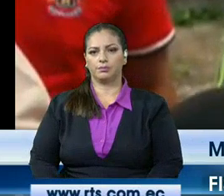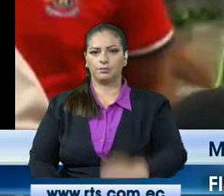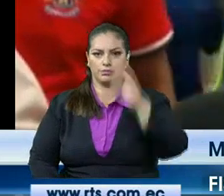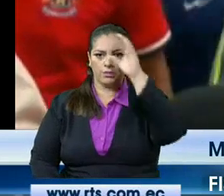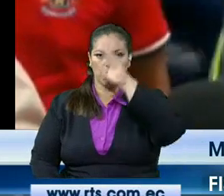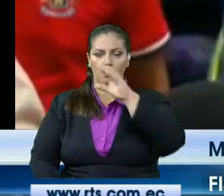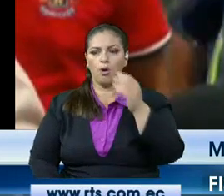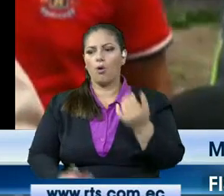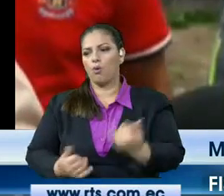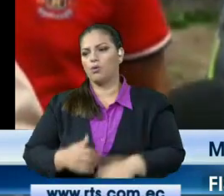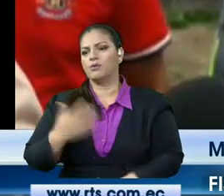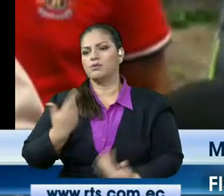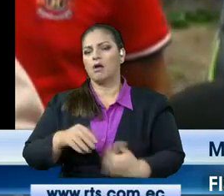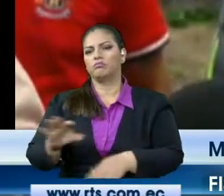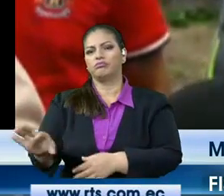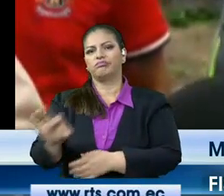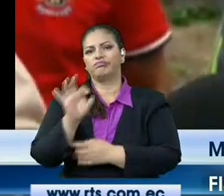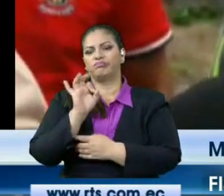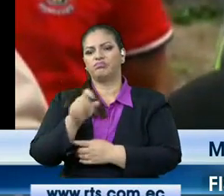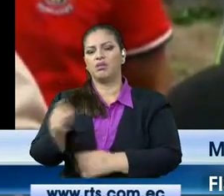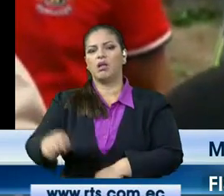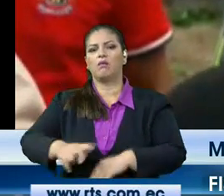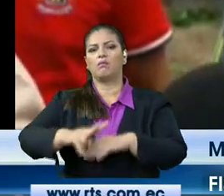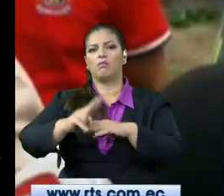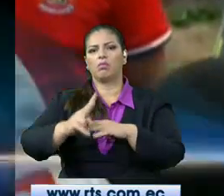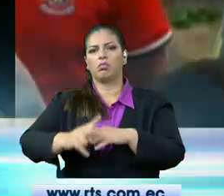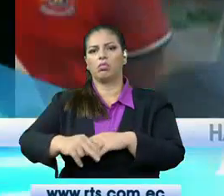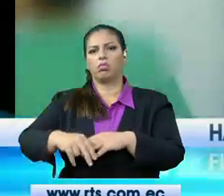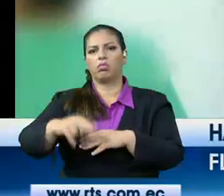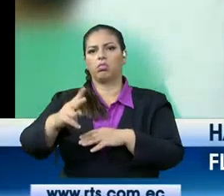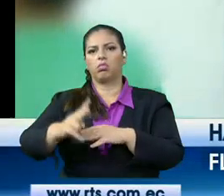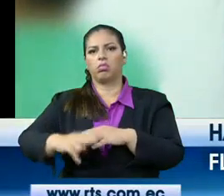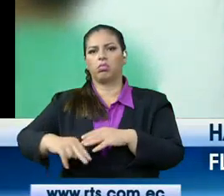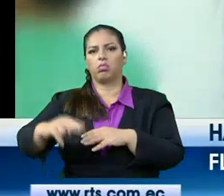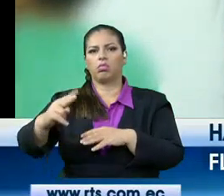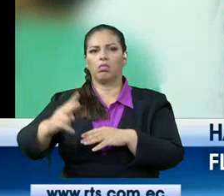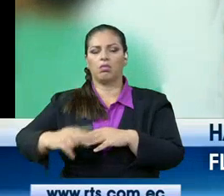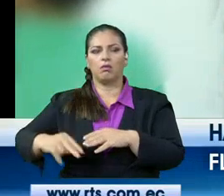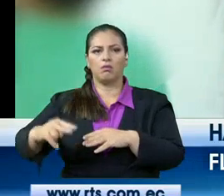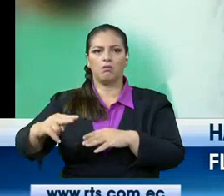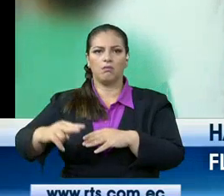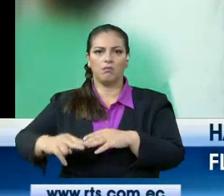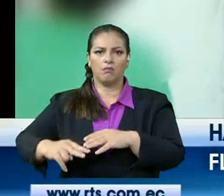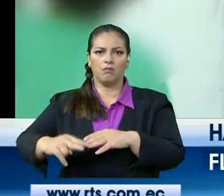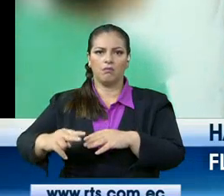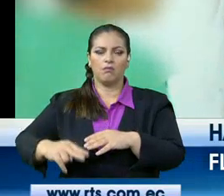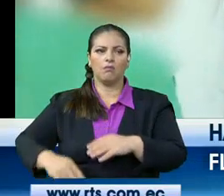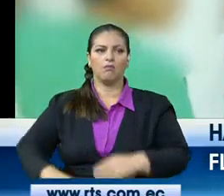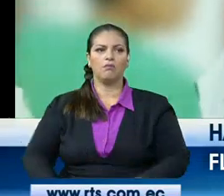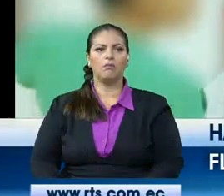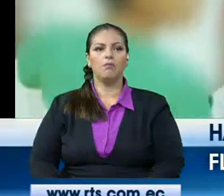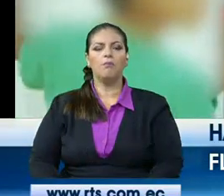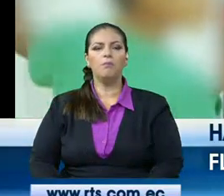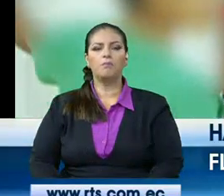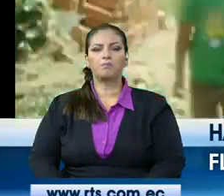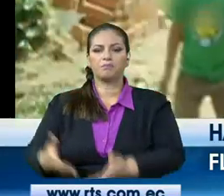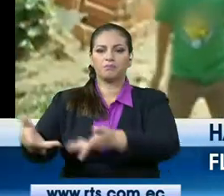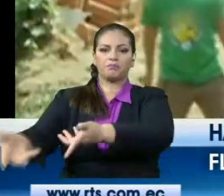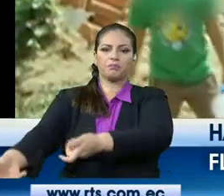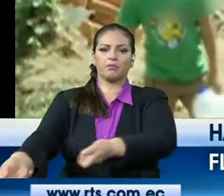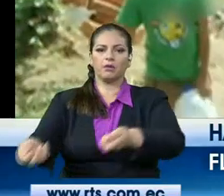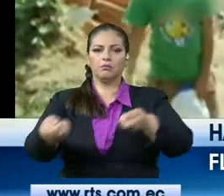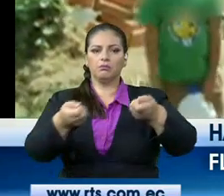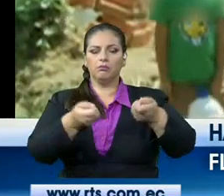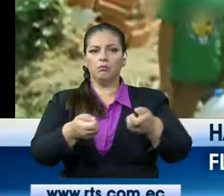hoy aquí flotando sobre en las aguas del río Milagro. Mientras que los allegados del occiso indicaron que lo velaron pocas horas por